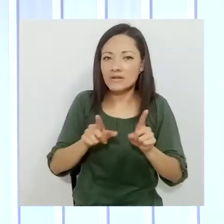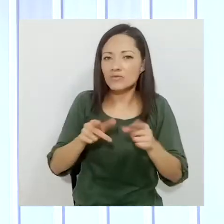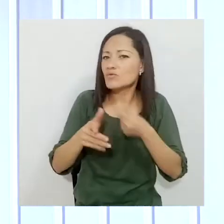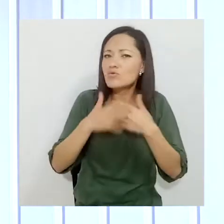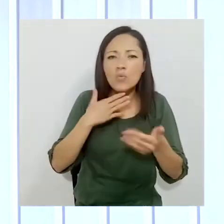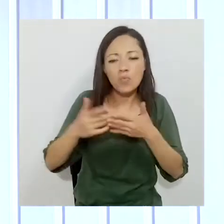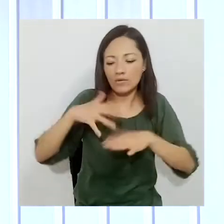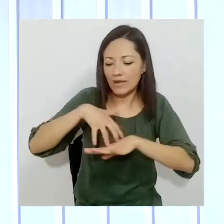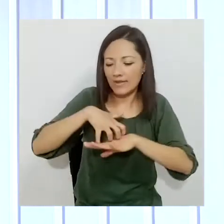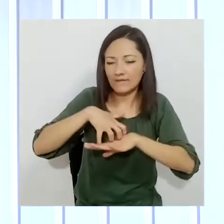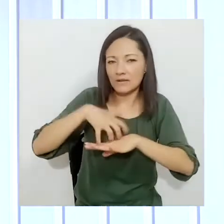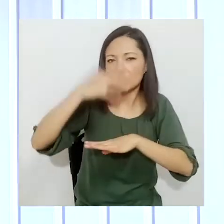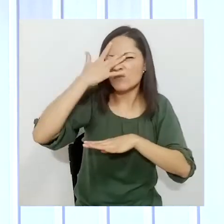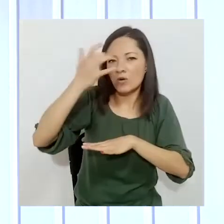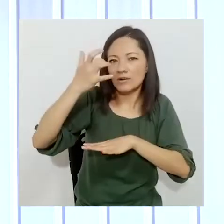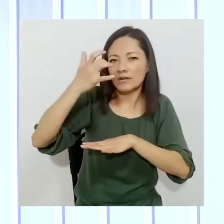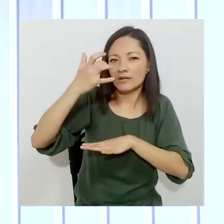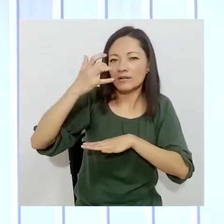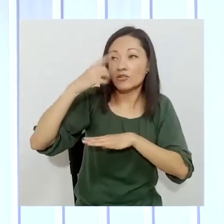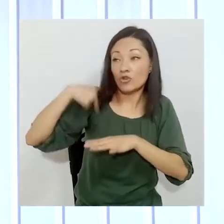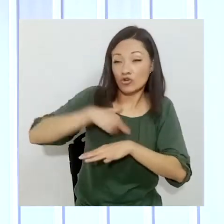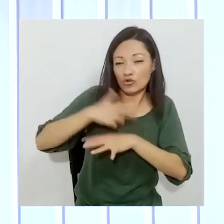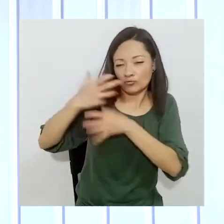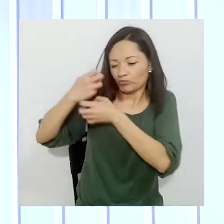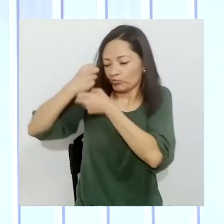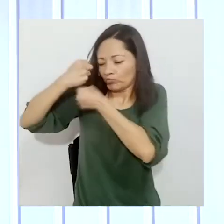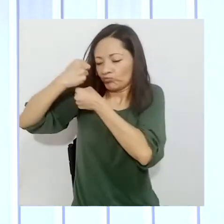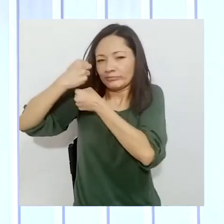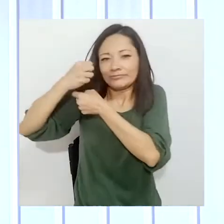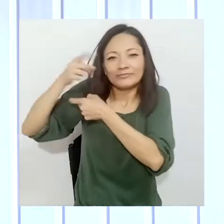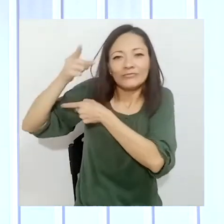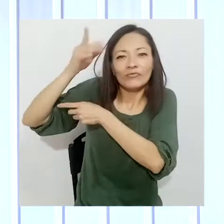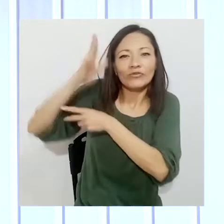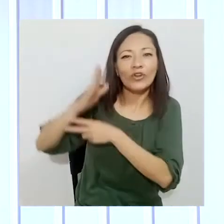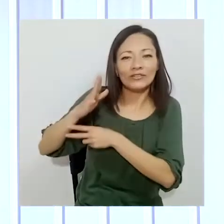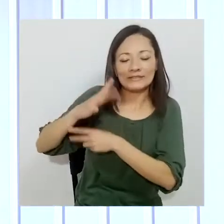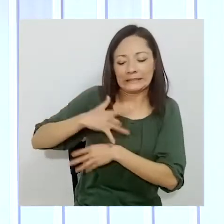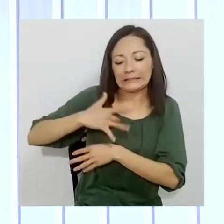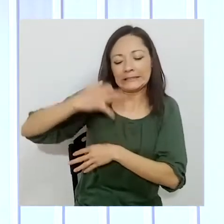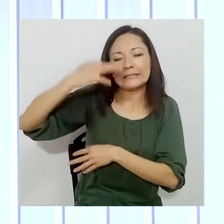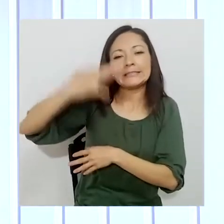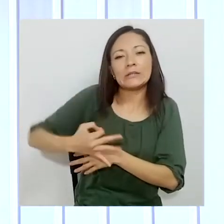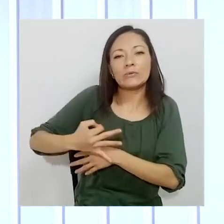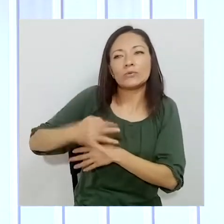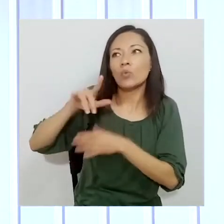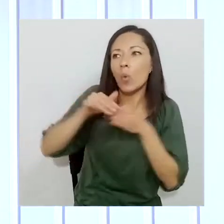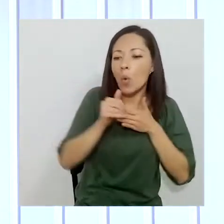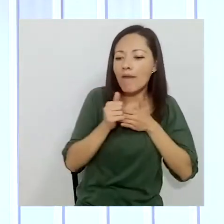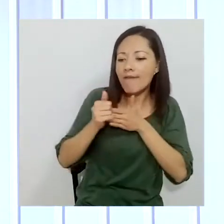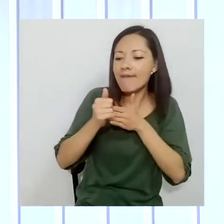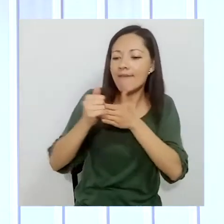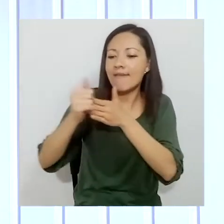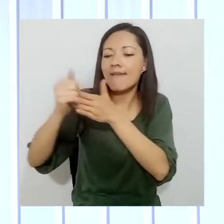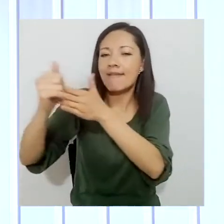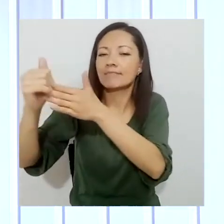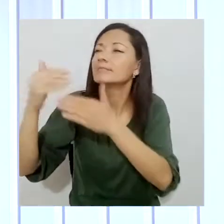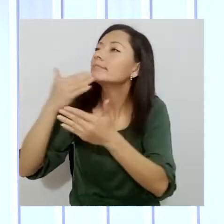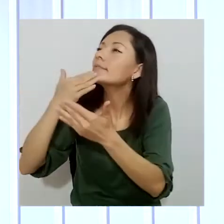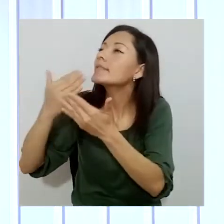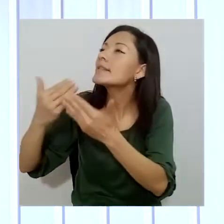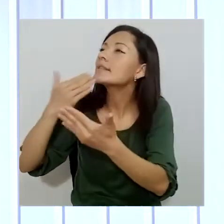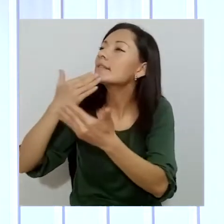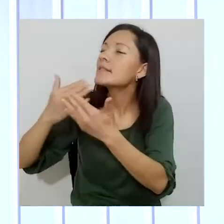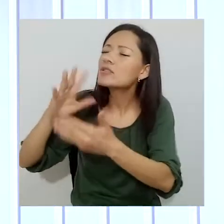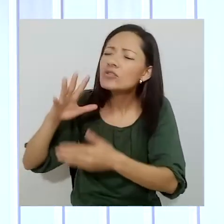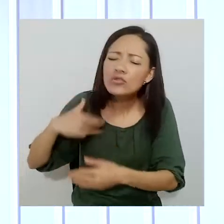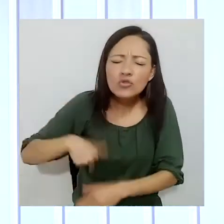nosotros, no importa nuestra debilidad, si nosotros nos agarramos de ti, tenemos la certeza de que tú nos llevarás. Gracias te